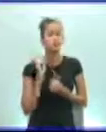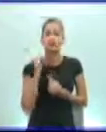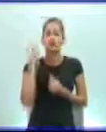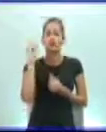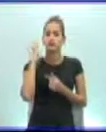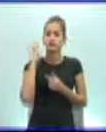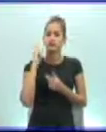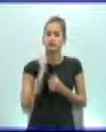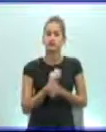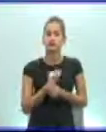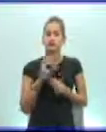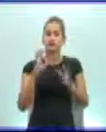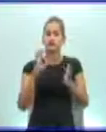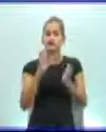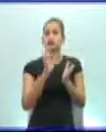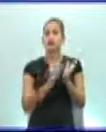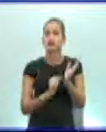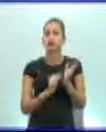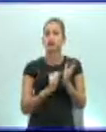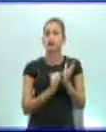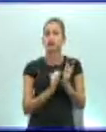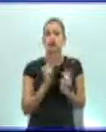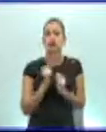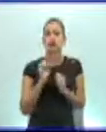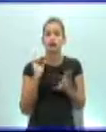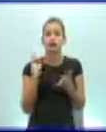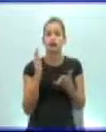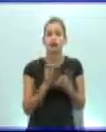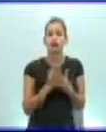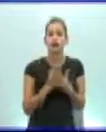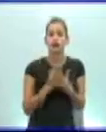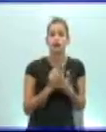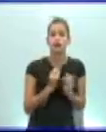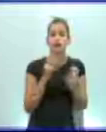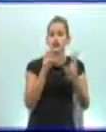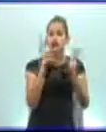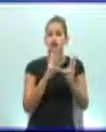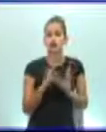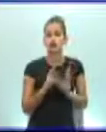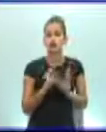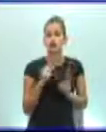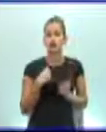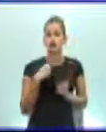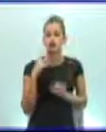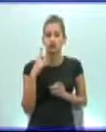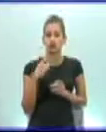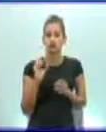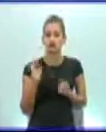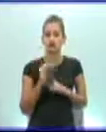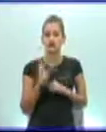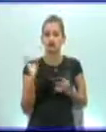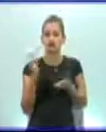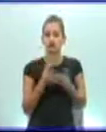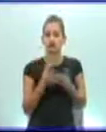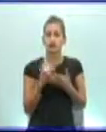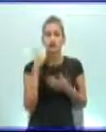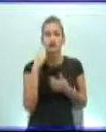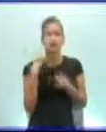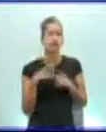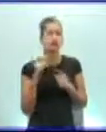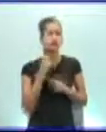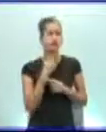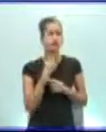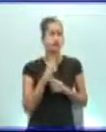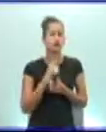de descargar el Power en los sitios en internet donde les he sugerido que lo descarguen para que vean los otros ejemplos que tenemos en este Power hablando